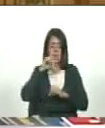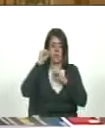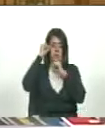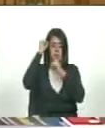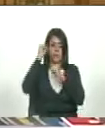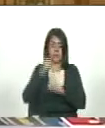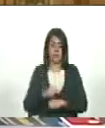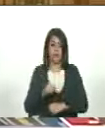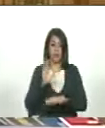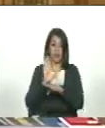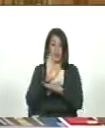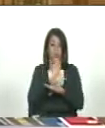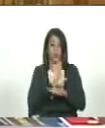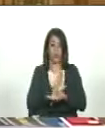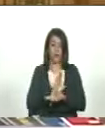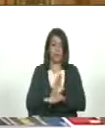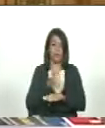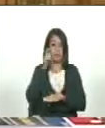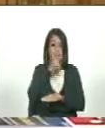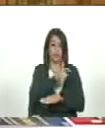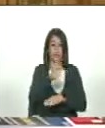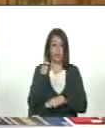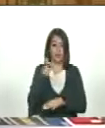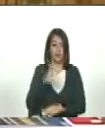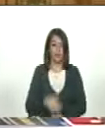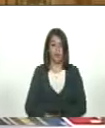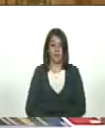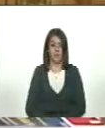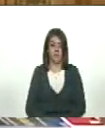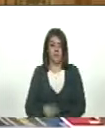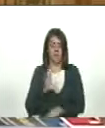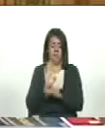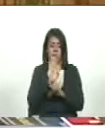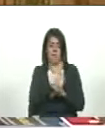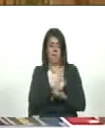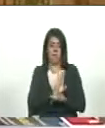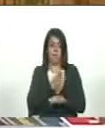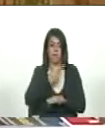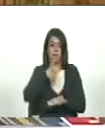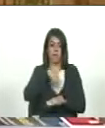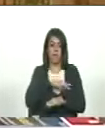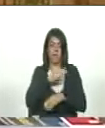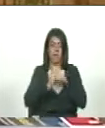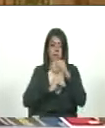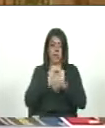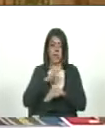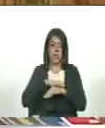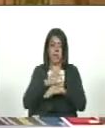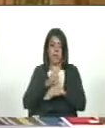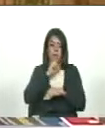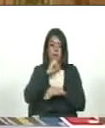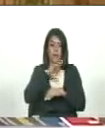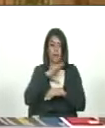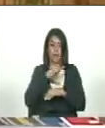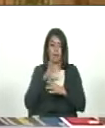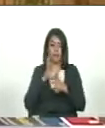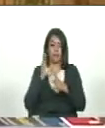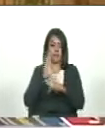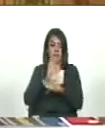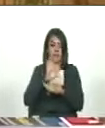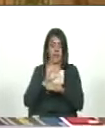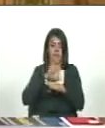victoria, para cuidar la soberanía, para cuidar nuestro acervo histórico